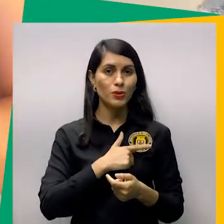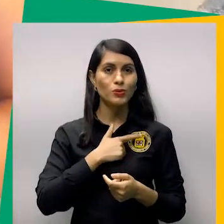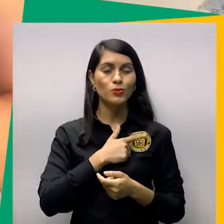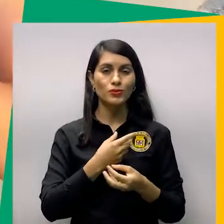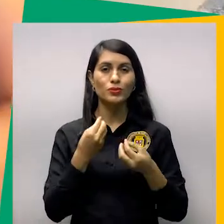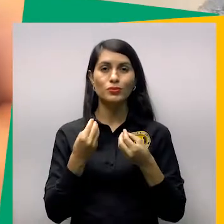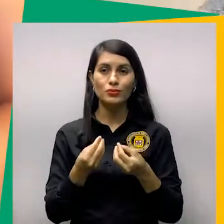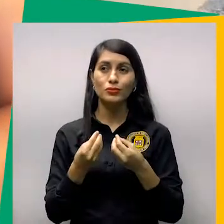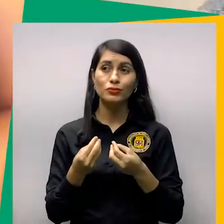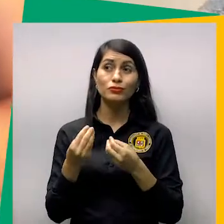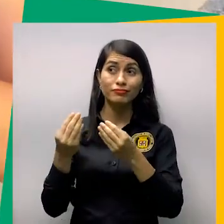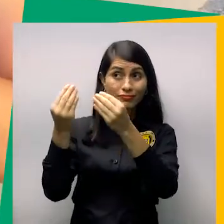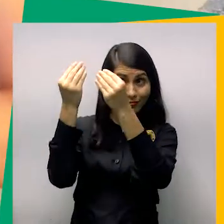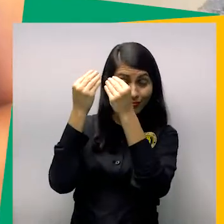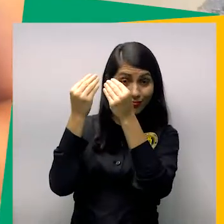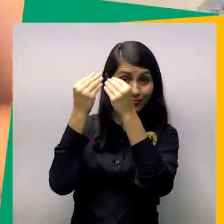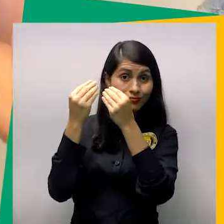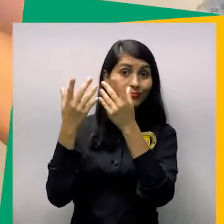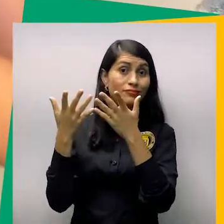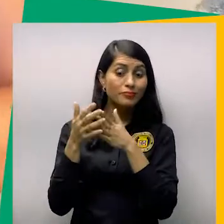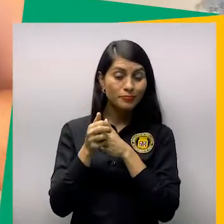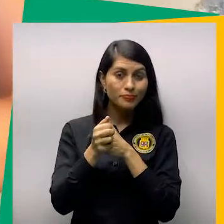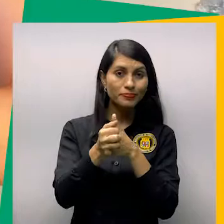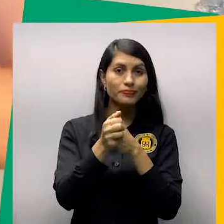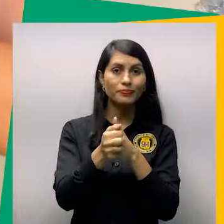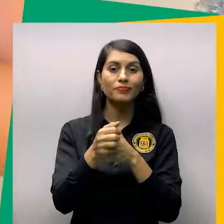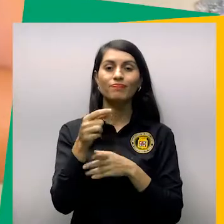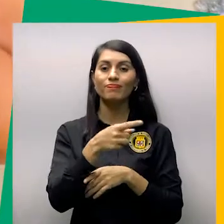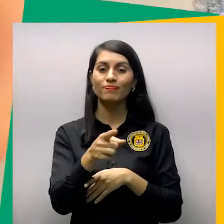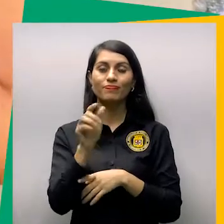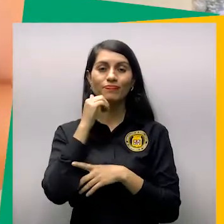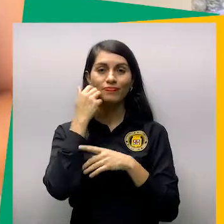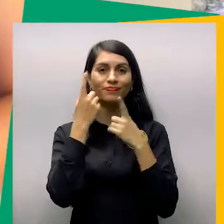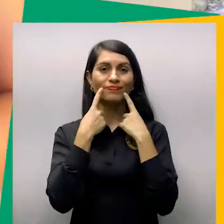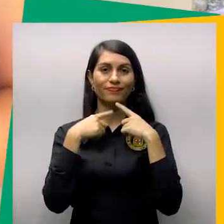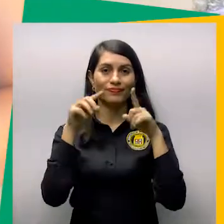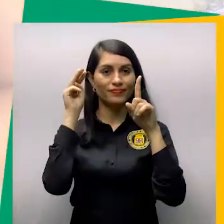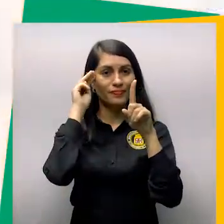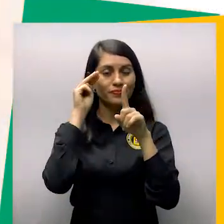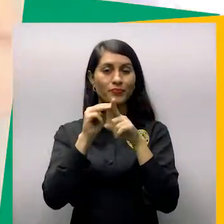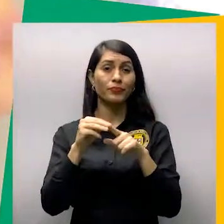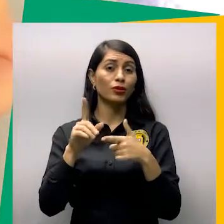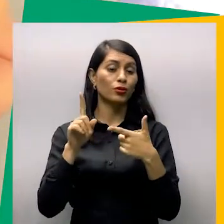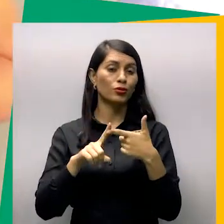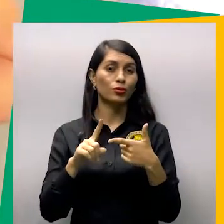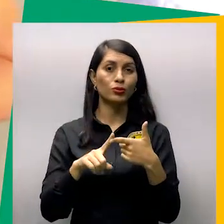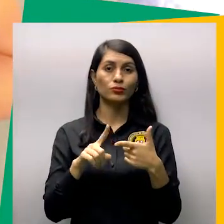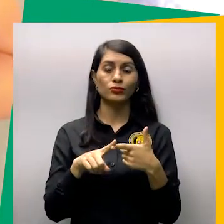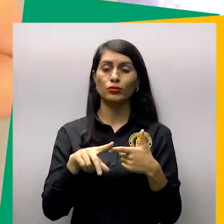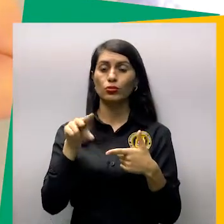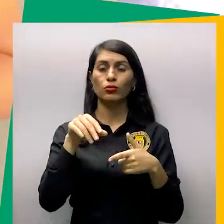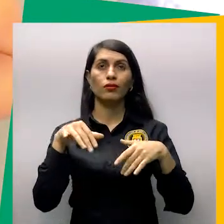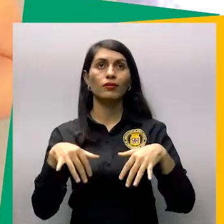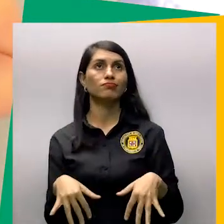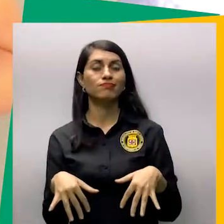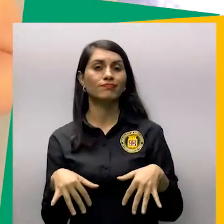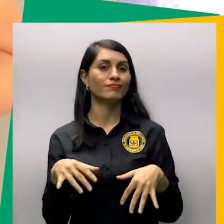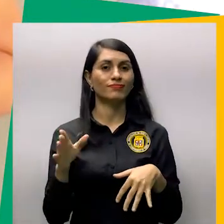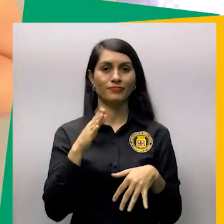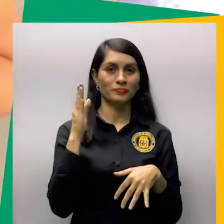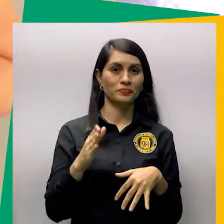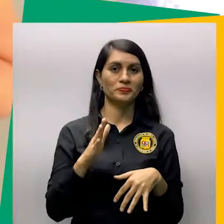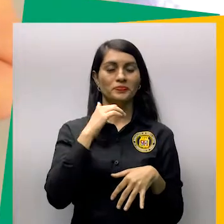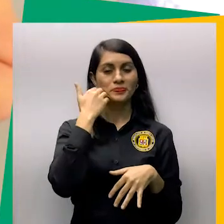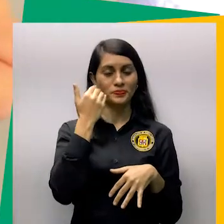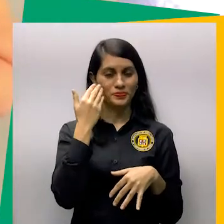resultado de ellos. Busquen a un experto que les guíe, que esté donde ustedes quieren llegar. Número dos, que no se